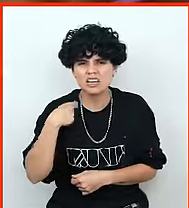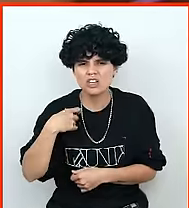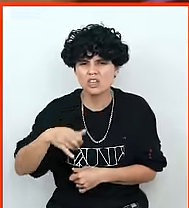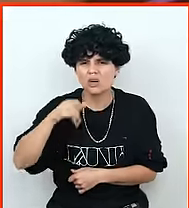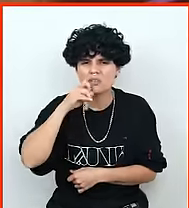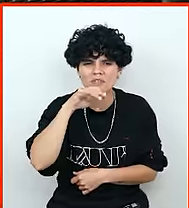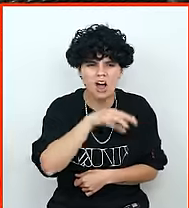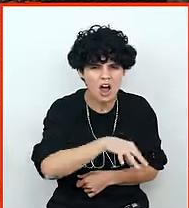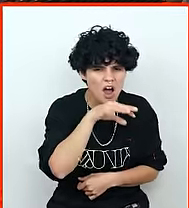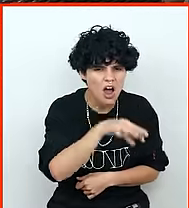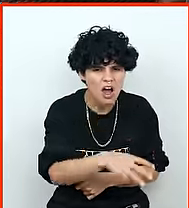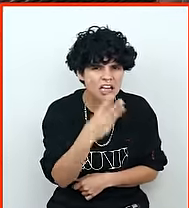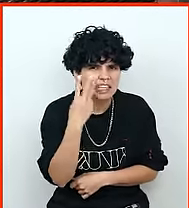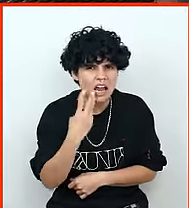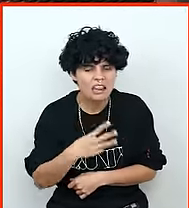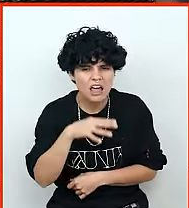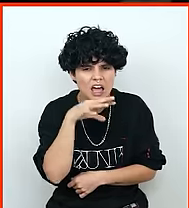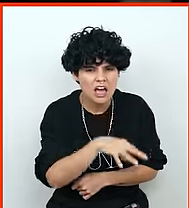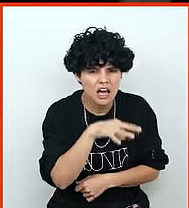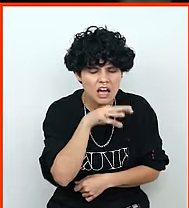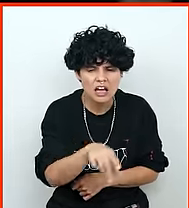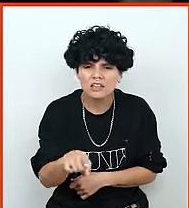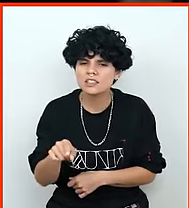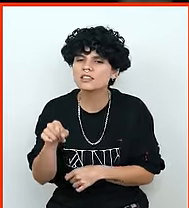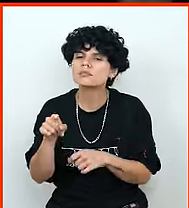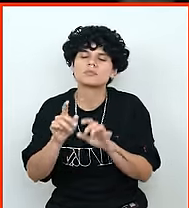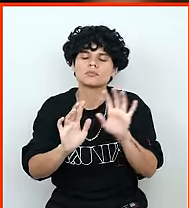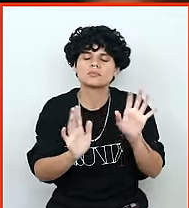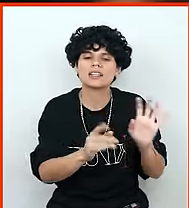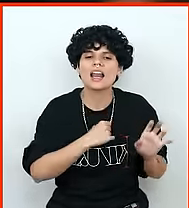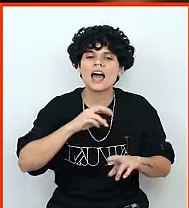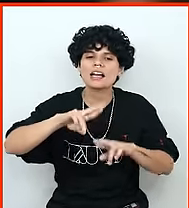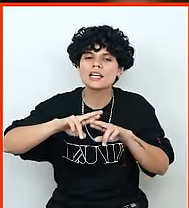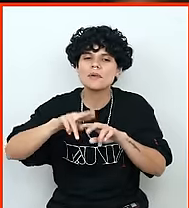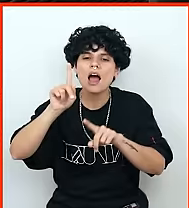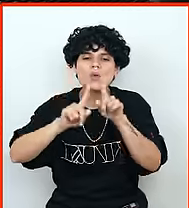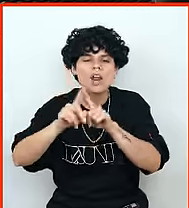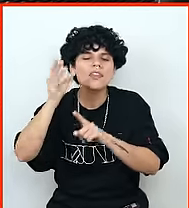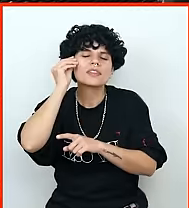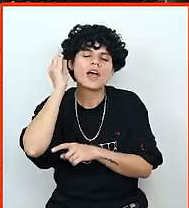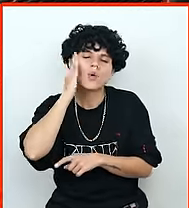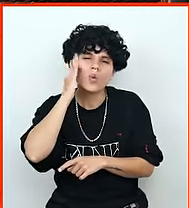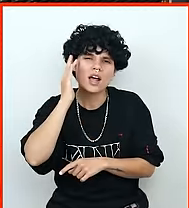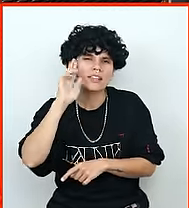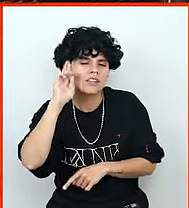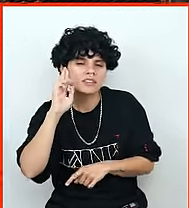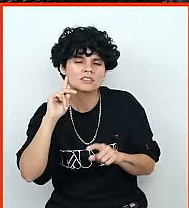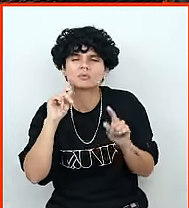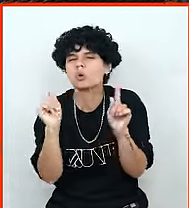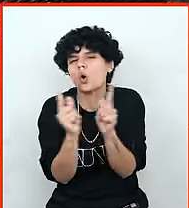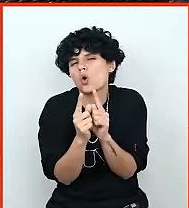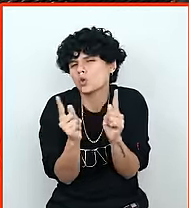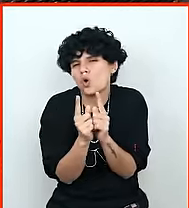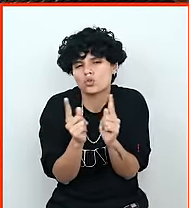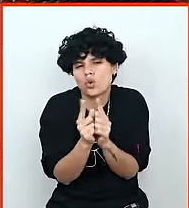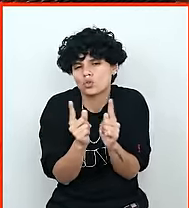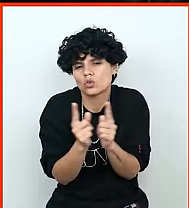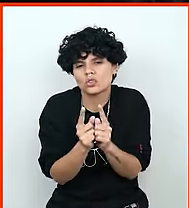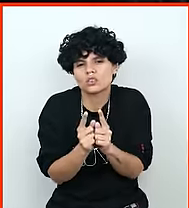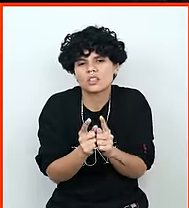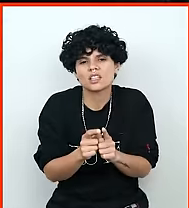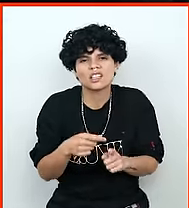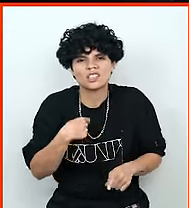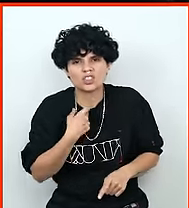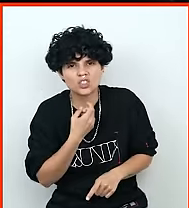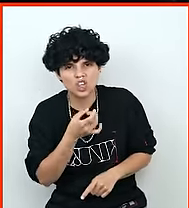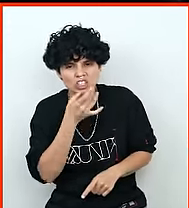La campucha. ¿Tienes alguna letra? ¿Te acuerdas de un poquito esa canción? ¿Un poquito? Un mini adelanto, mini, muy mini.